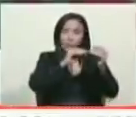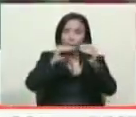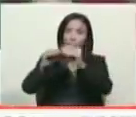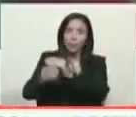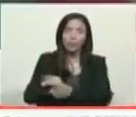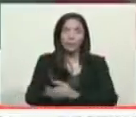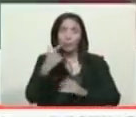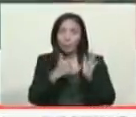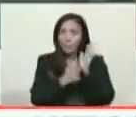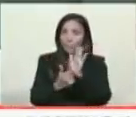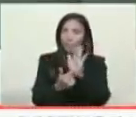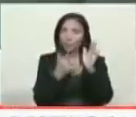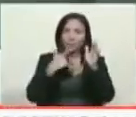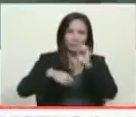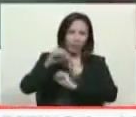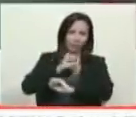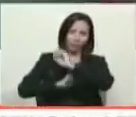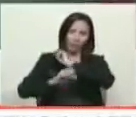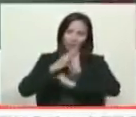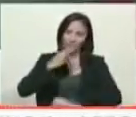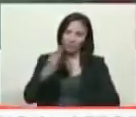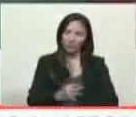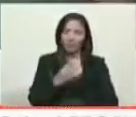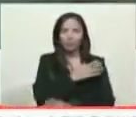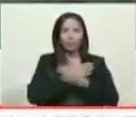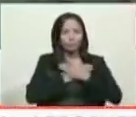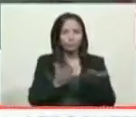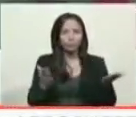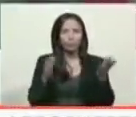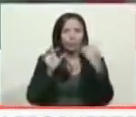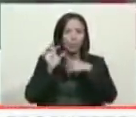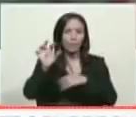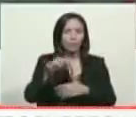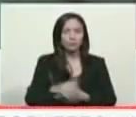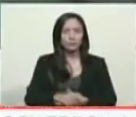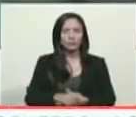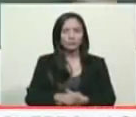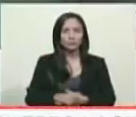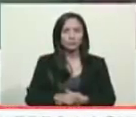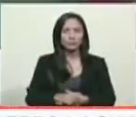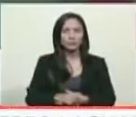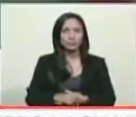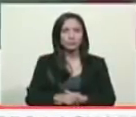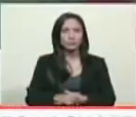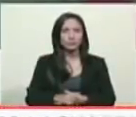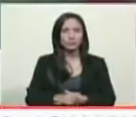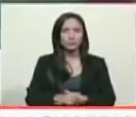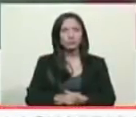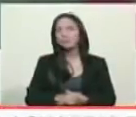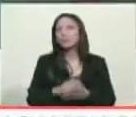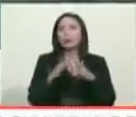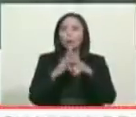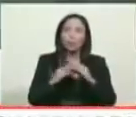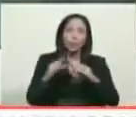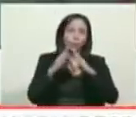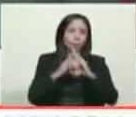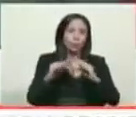que defender las órdenes del soberano, la Fuerza Armada Nacional